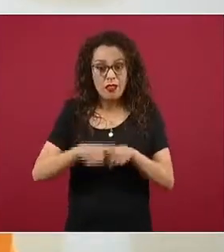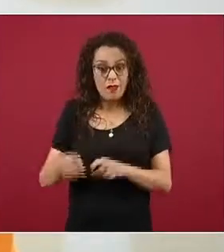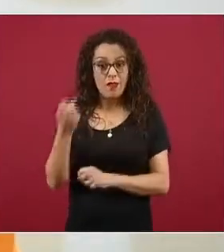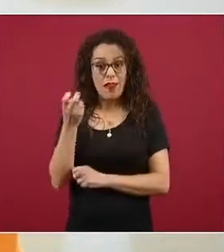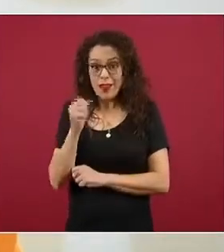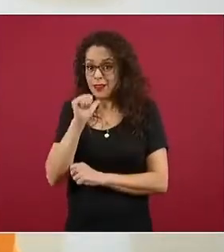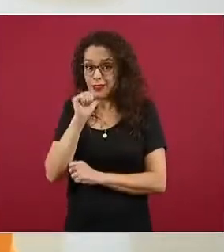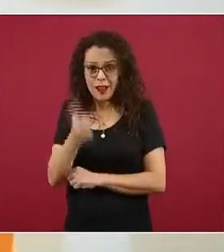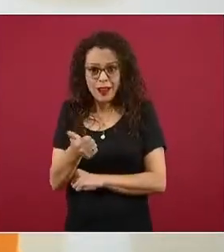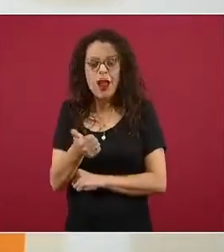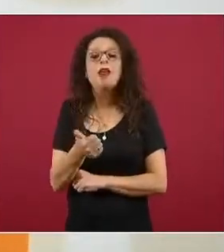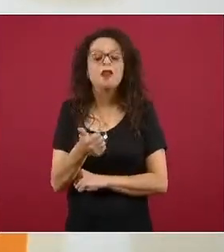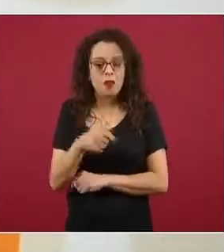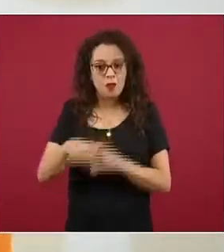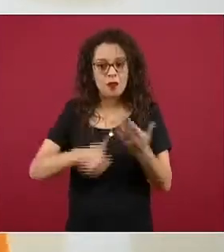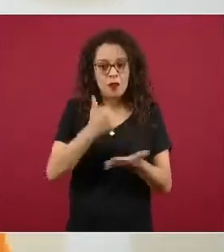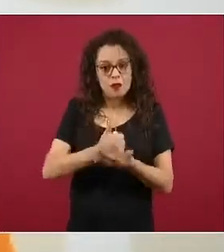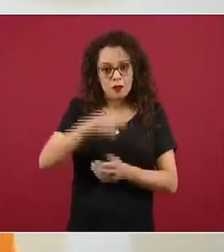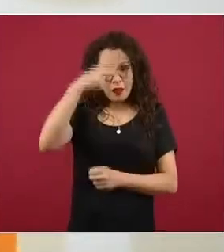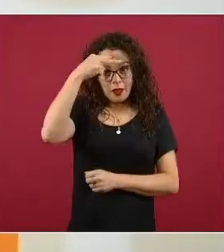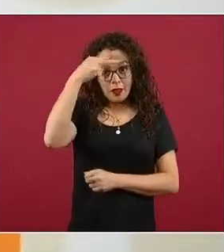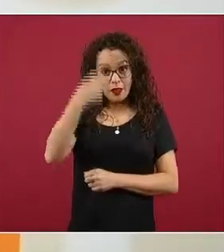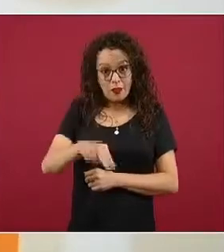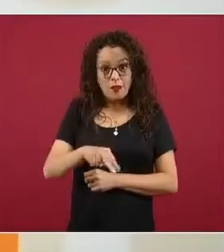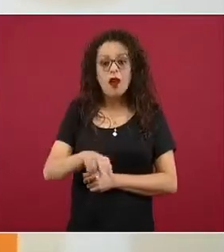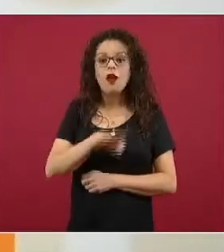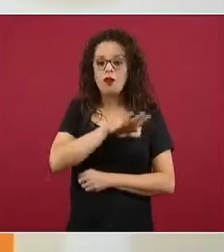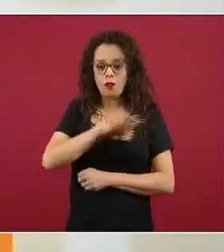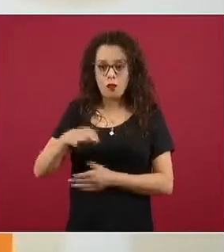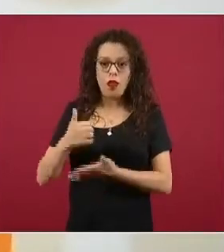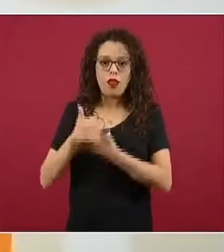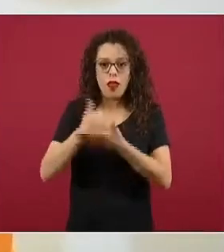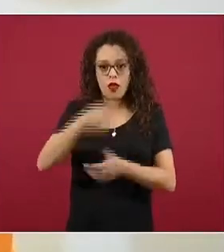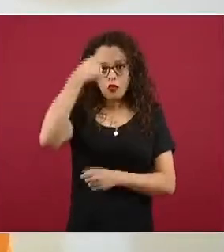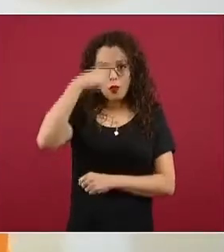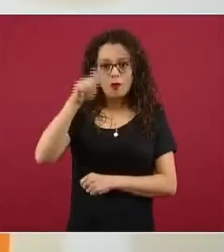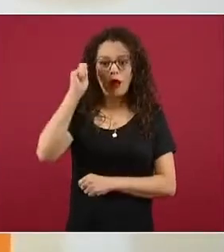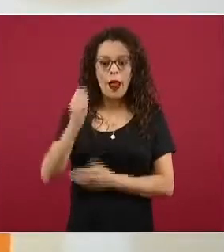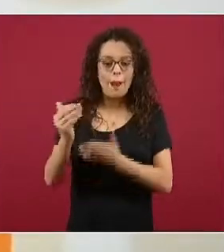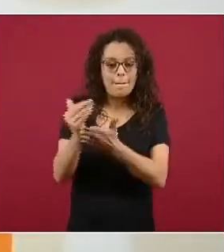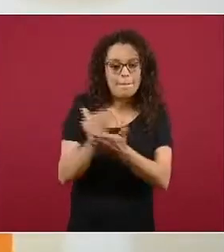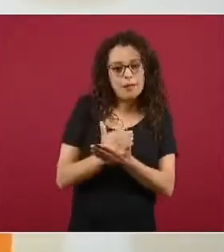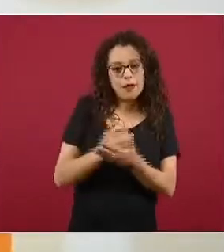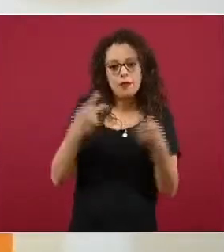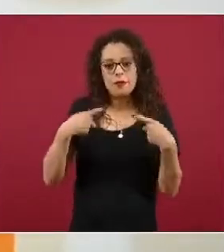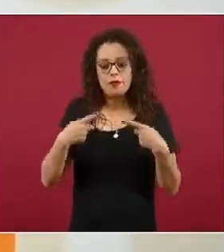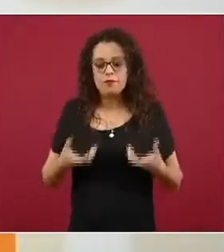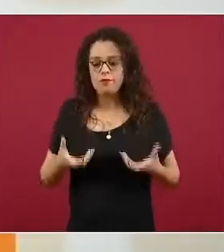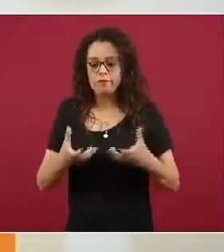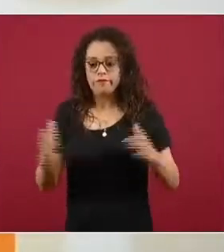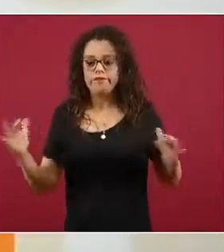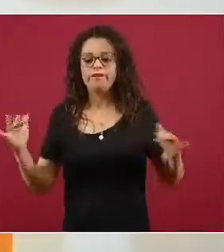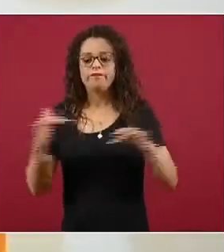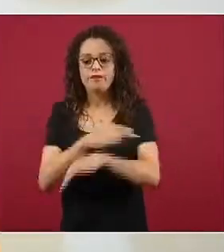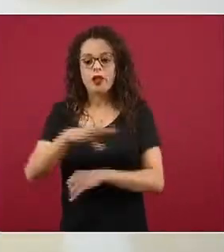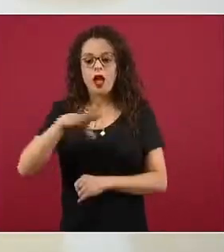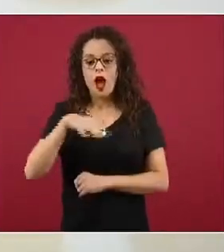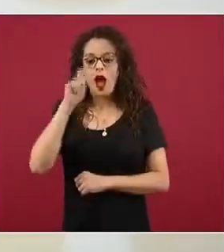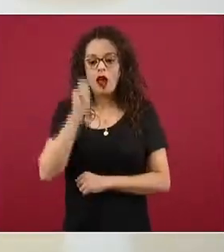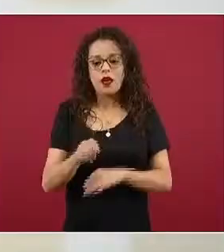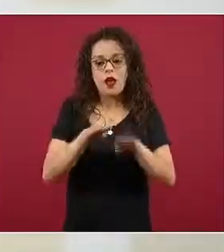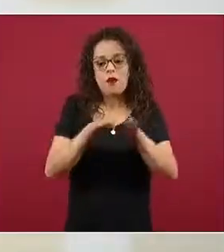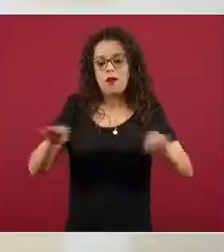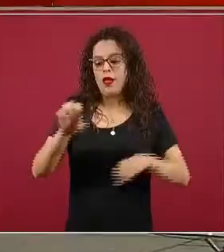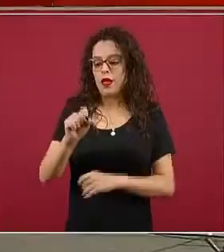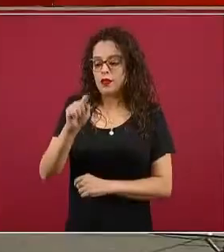ha conseguido sortear, frenar en distintos momentos la movilidad y tener una estabilidad en términos